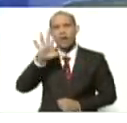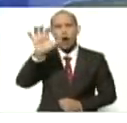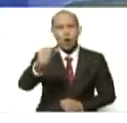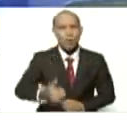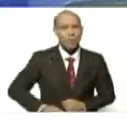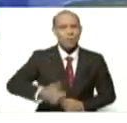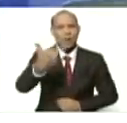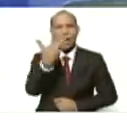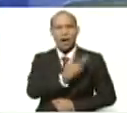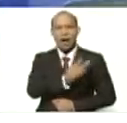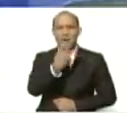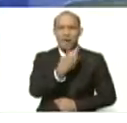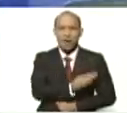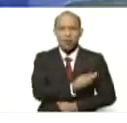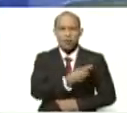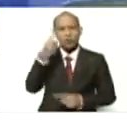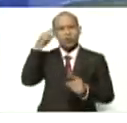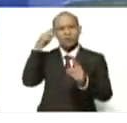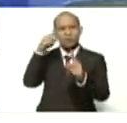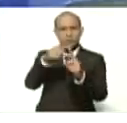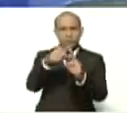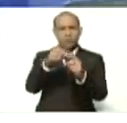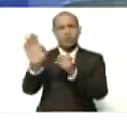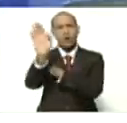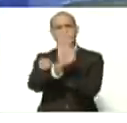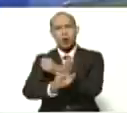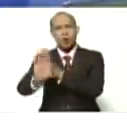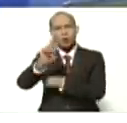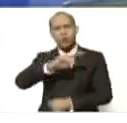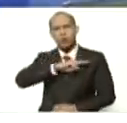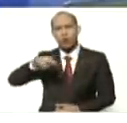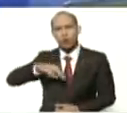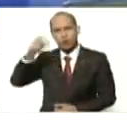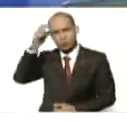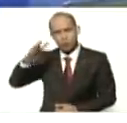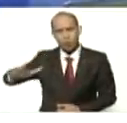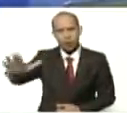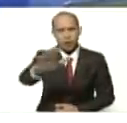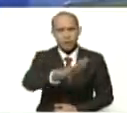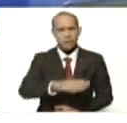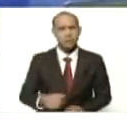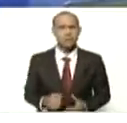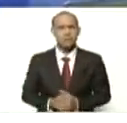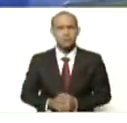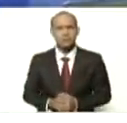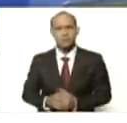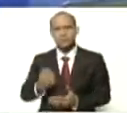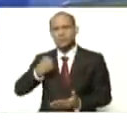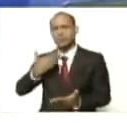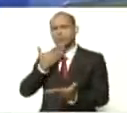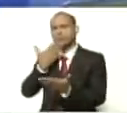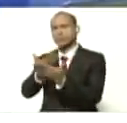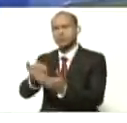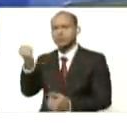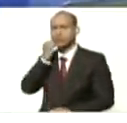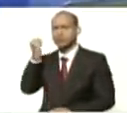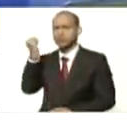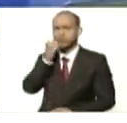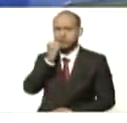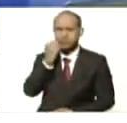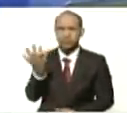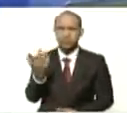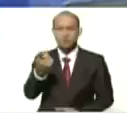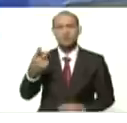vacunas aún para venir a proteger a nuestro pueblo es un reclamo de carácter